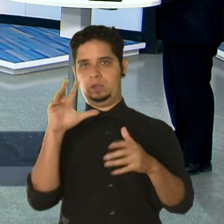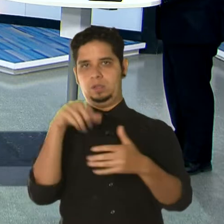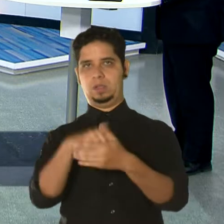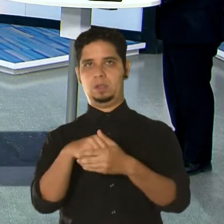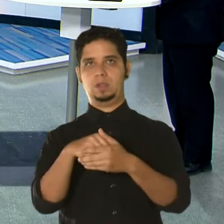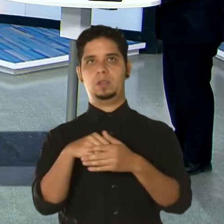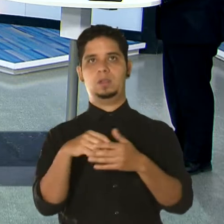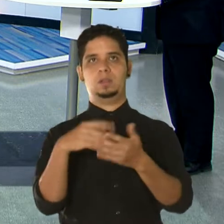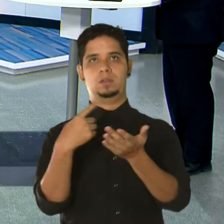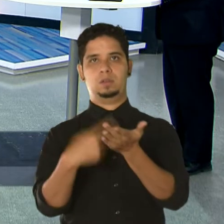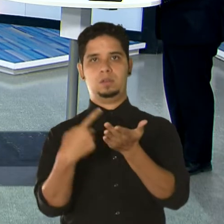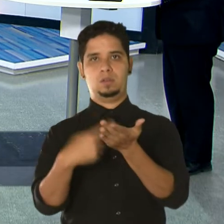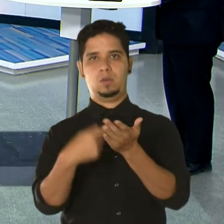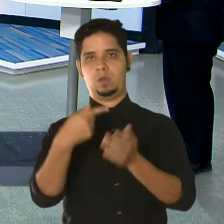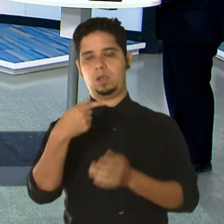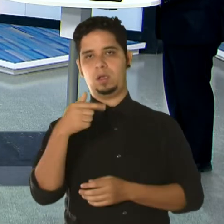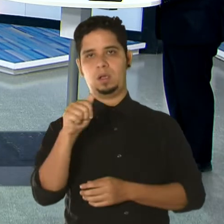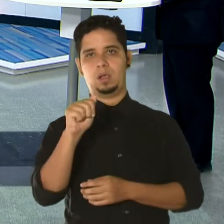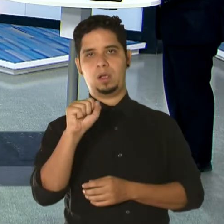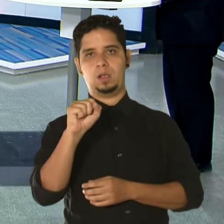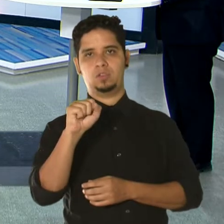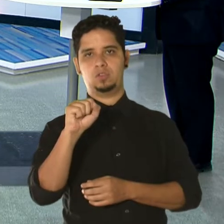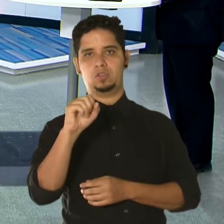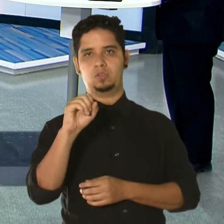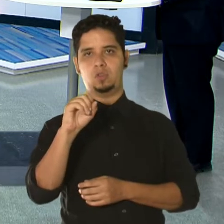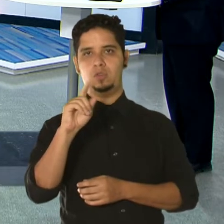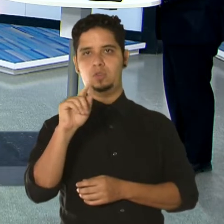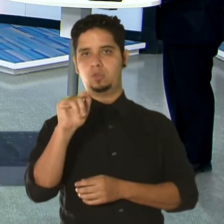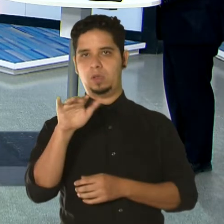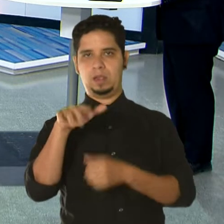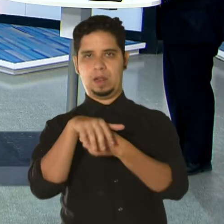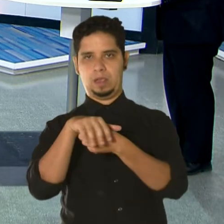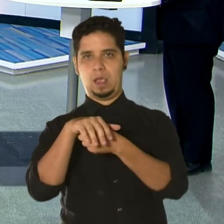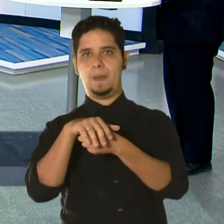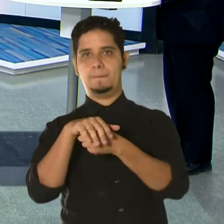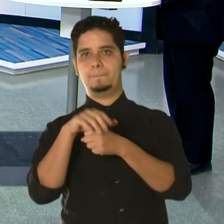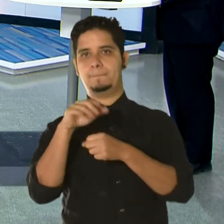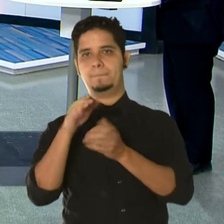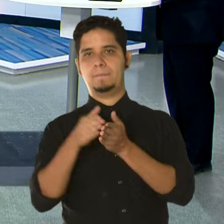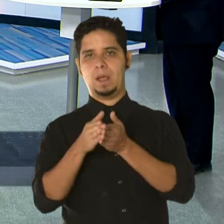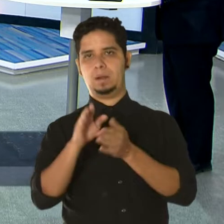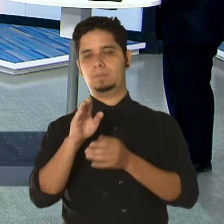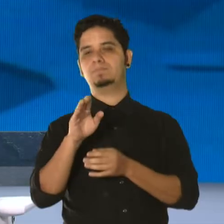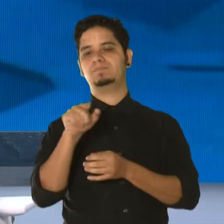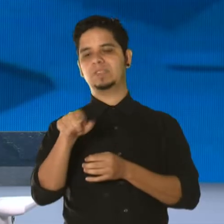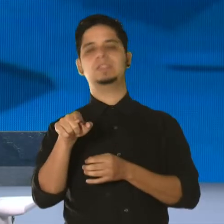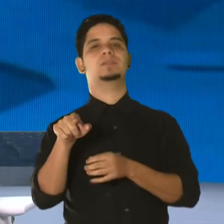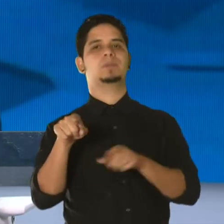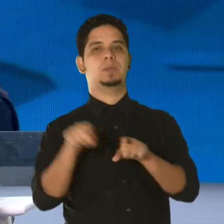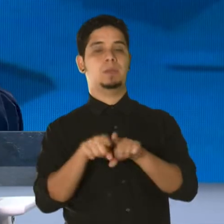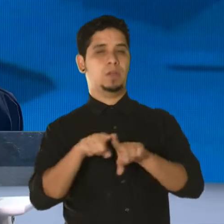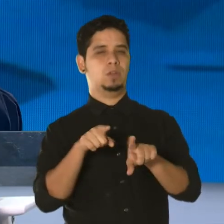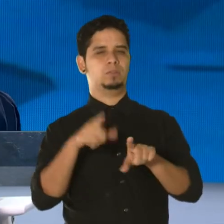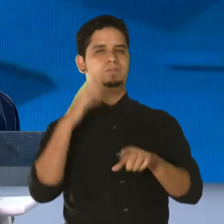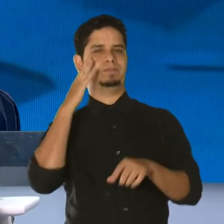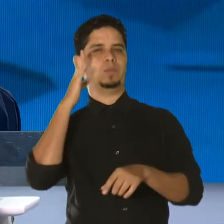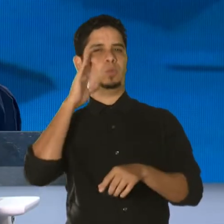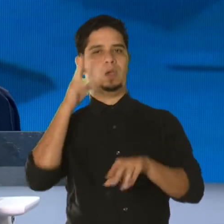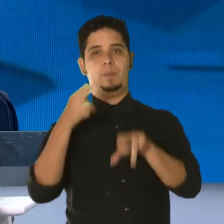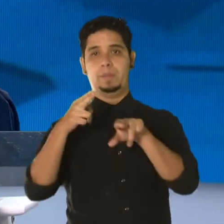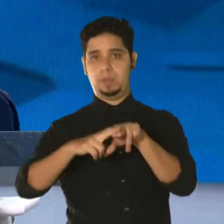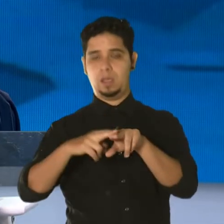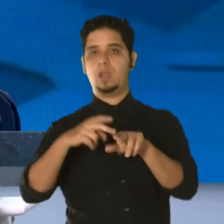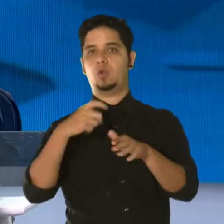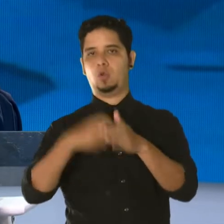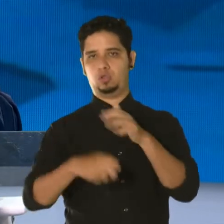hubo de los gasoductos en el mar Báltico. Pero lo que quiero decir es que hay una expectativa de que va a haber un aumento en términos de